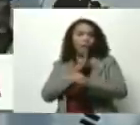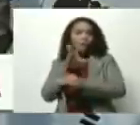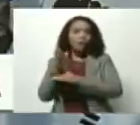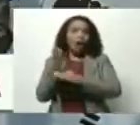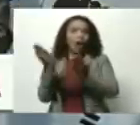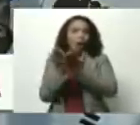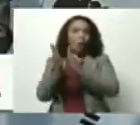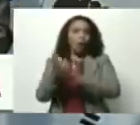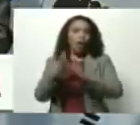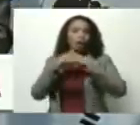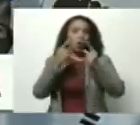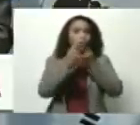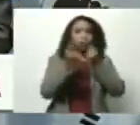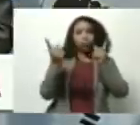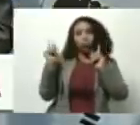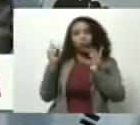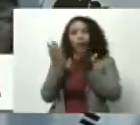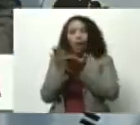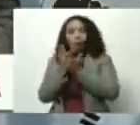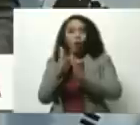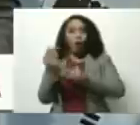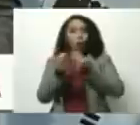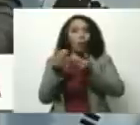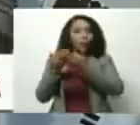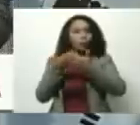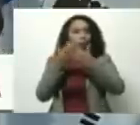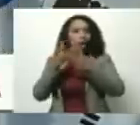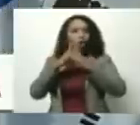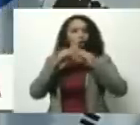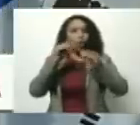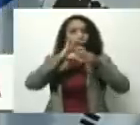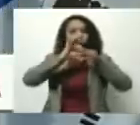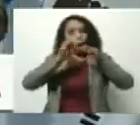entorno escolar. Vean toda la cadena